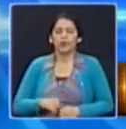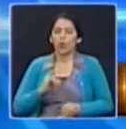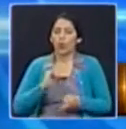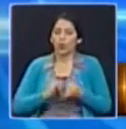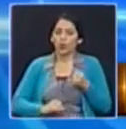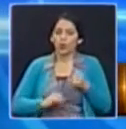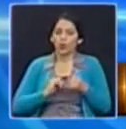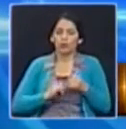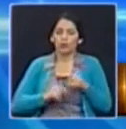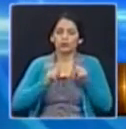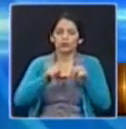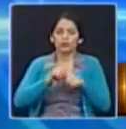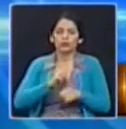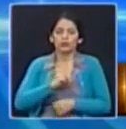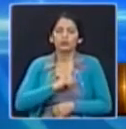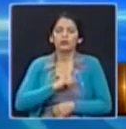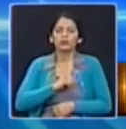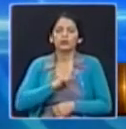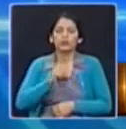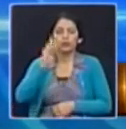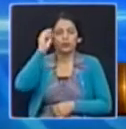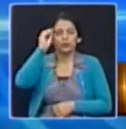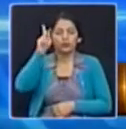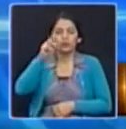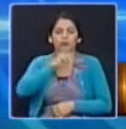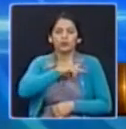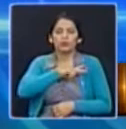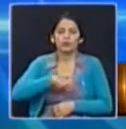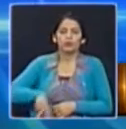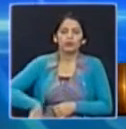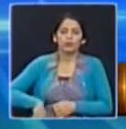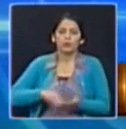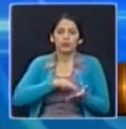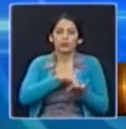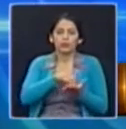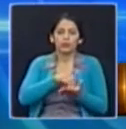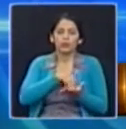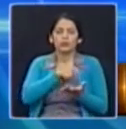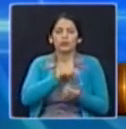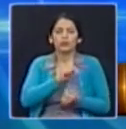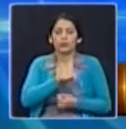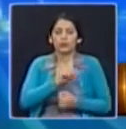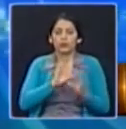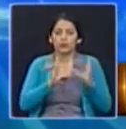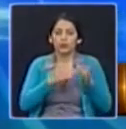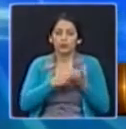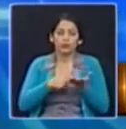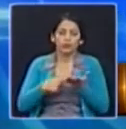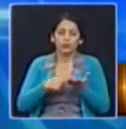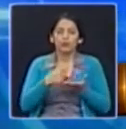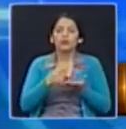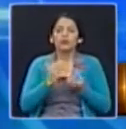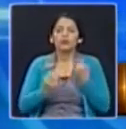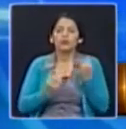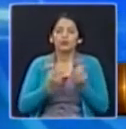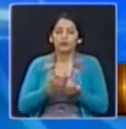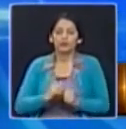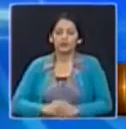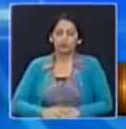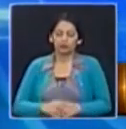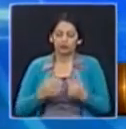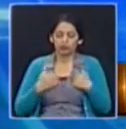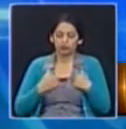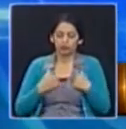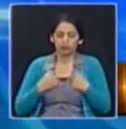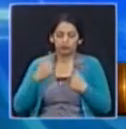despedirnos, su posición personal como miembro de la Comisión de Fiscalización. Bueno, de lo que yo he podido analizar es los resultados,